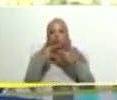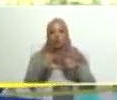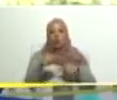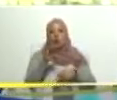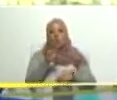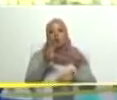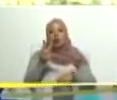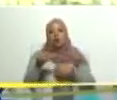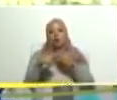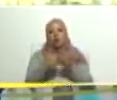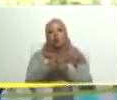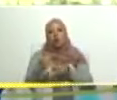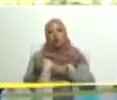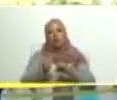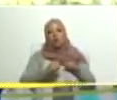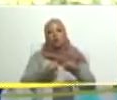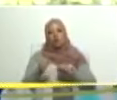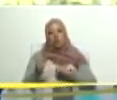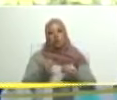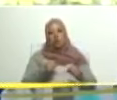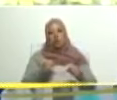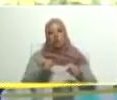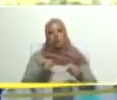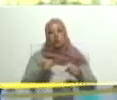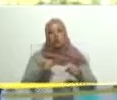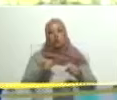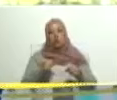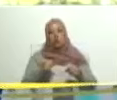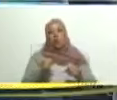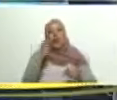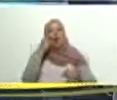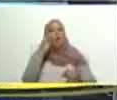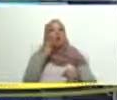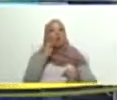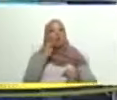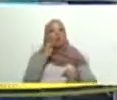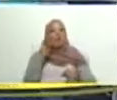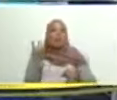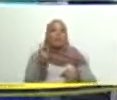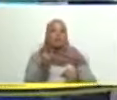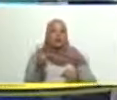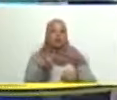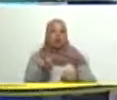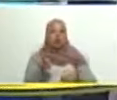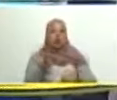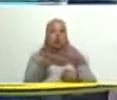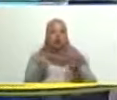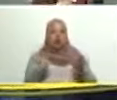43, el movimiento de caoteros y chocolateros de Venezuela.